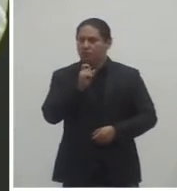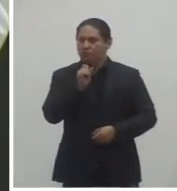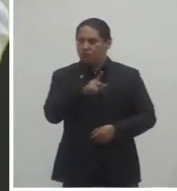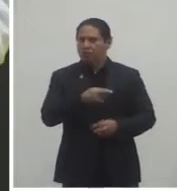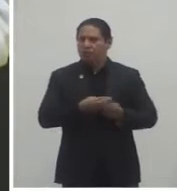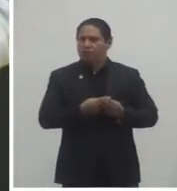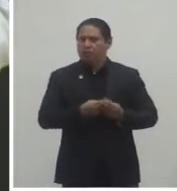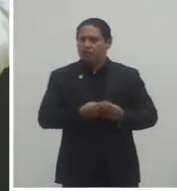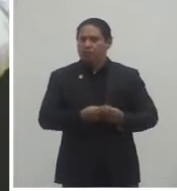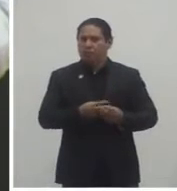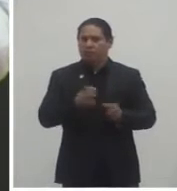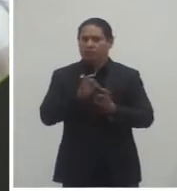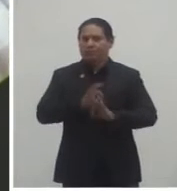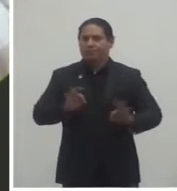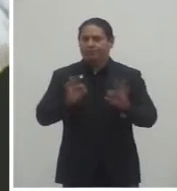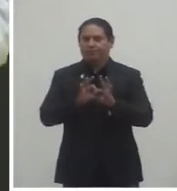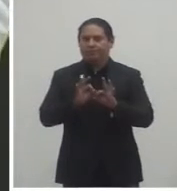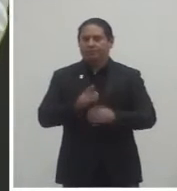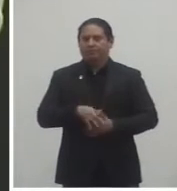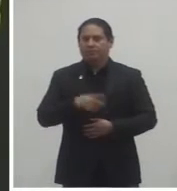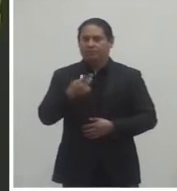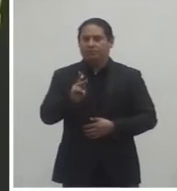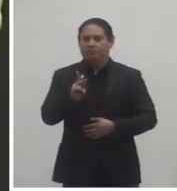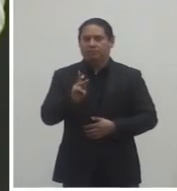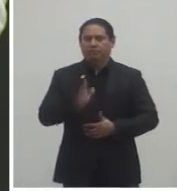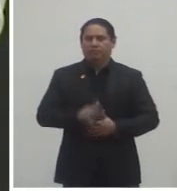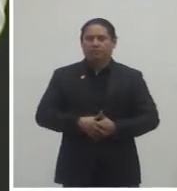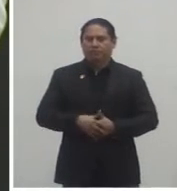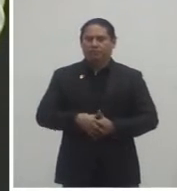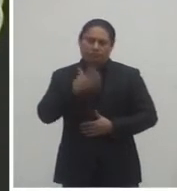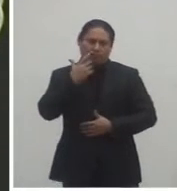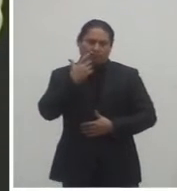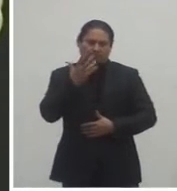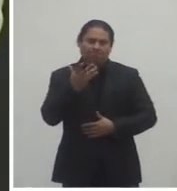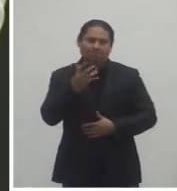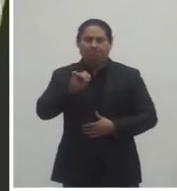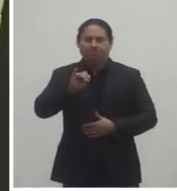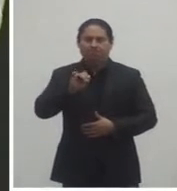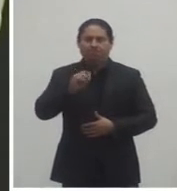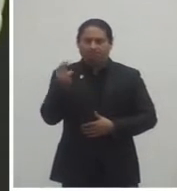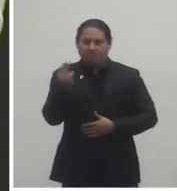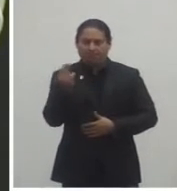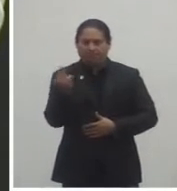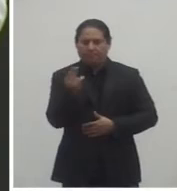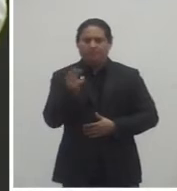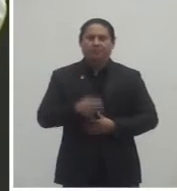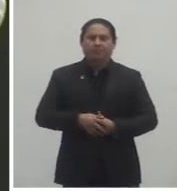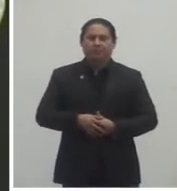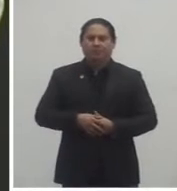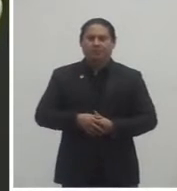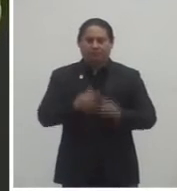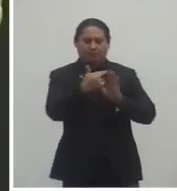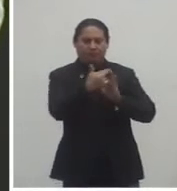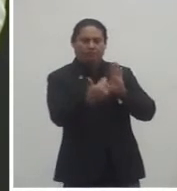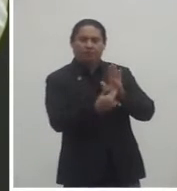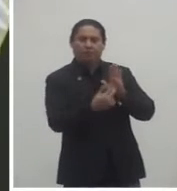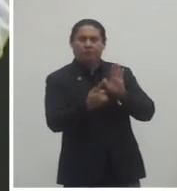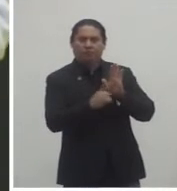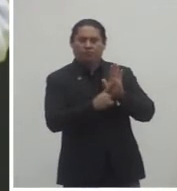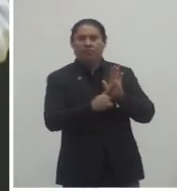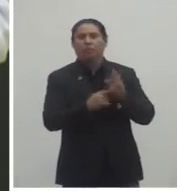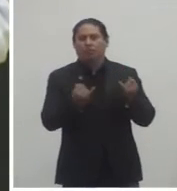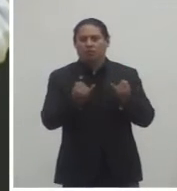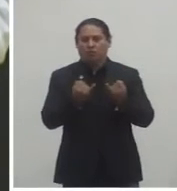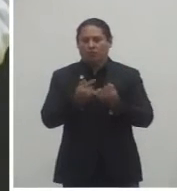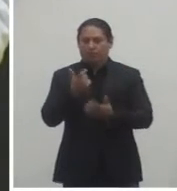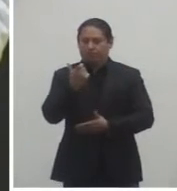recurso, que es muy importante. Pero se requiere pues de la normatividad y también del presupuesto. Por eso